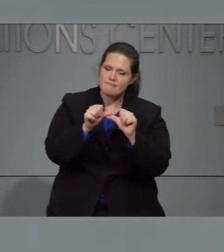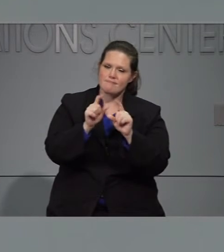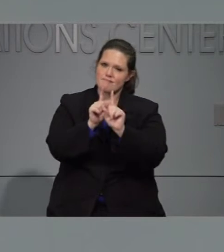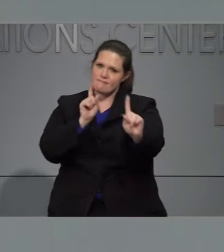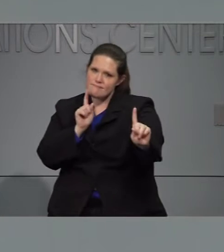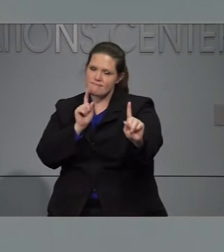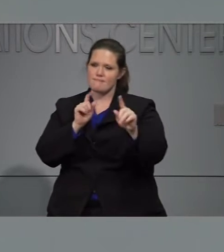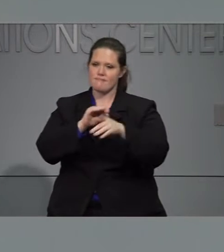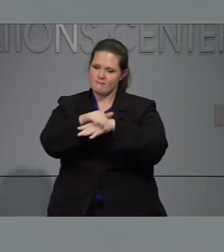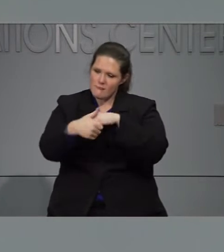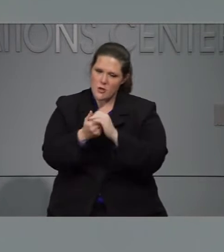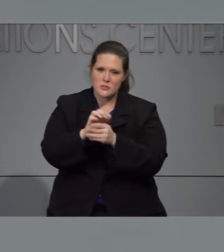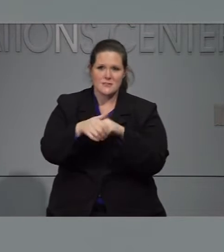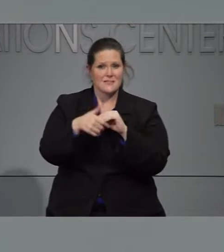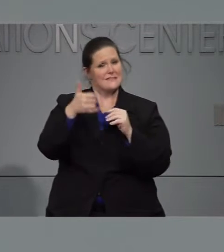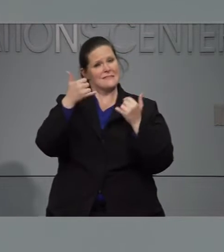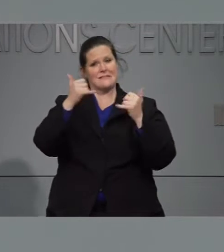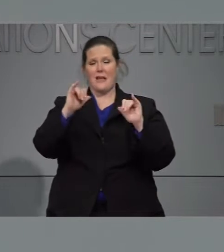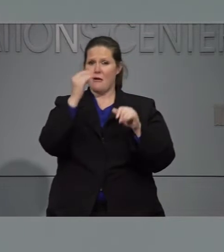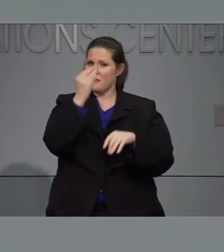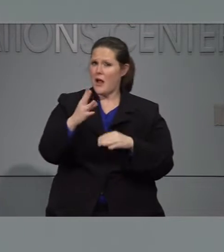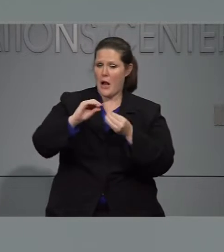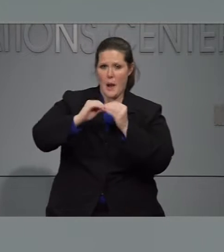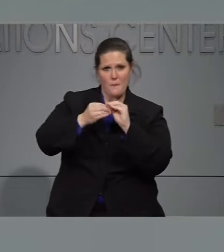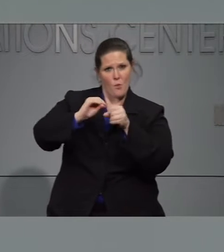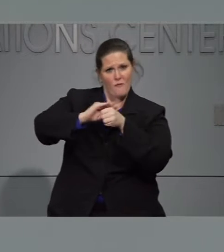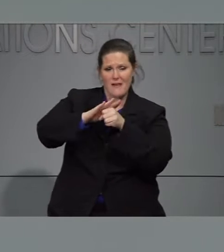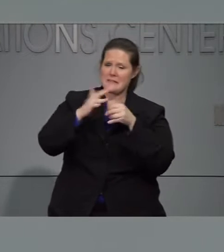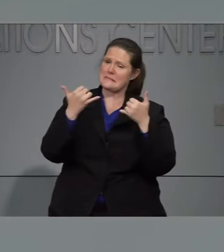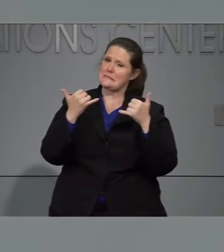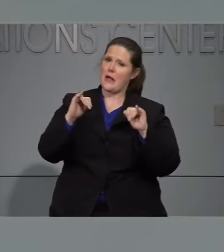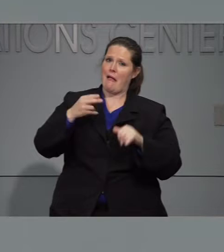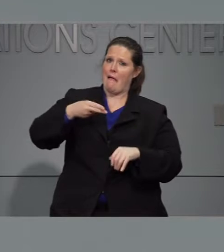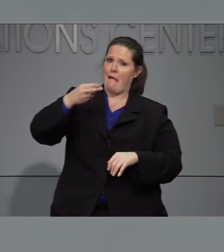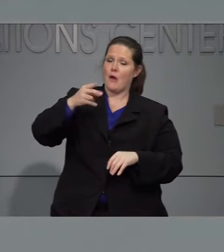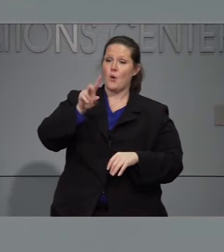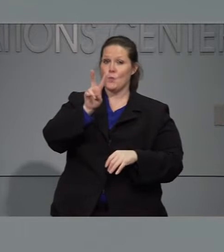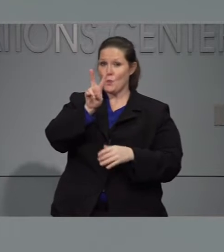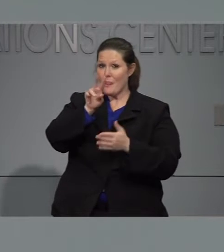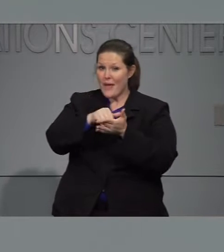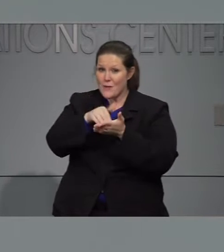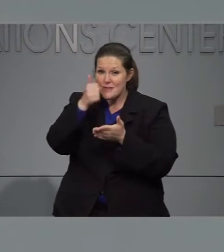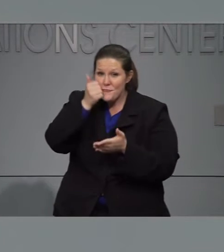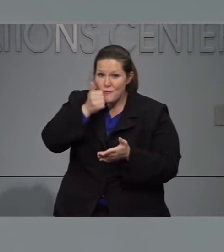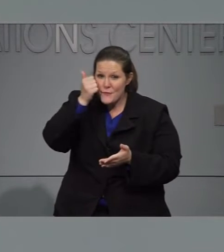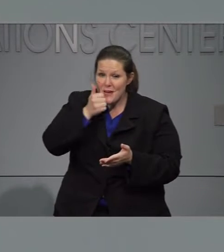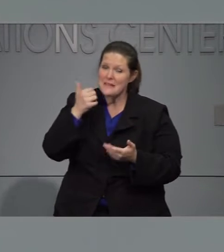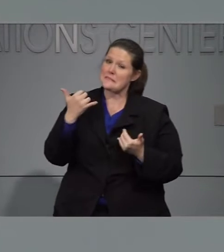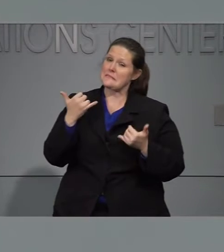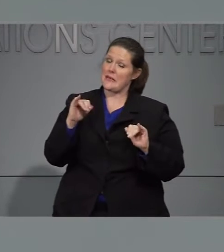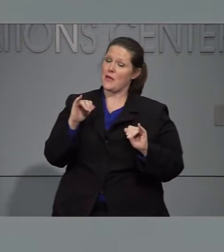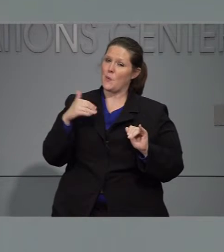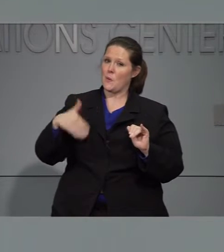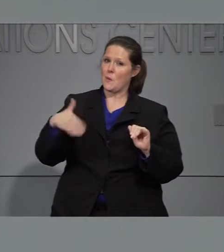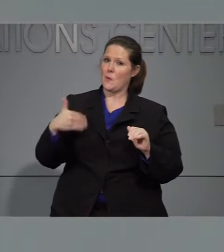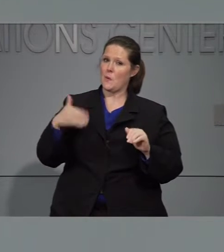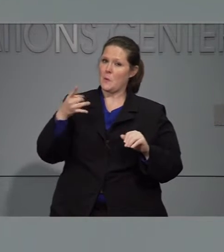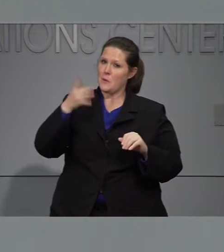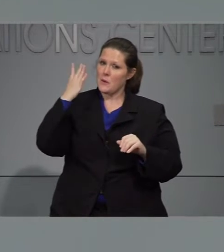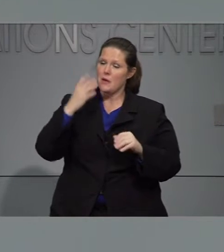por día y sigue siendo bastante escasos. Y este nivel de propagación viral está escaseando nuestros recursos